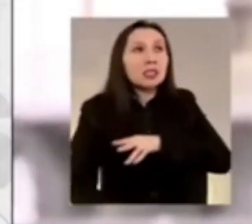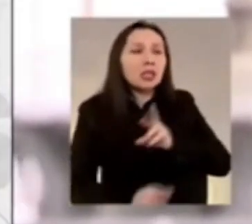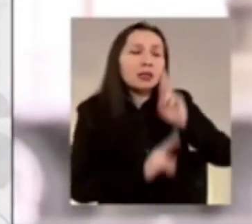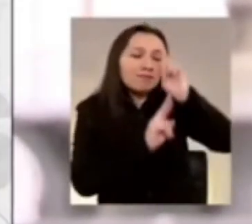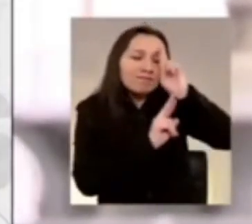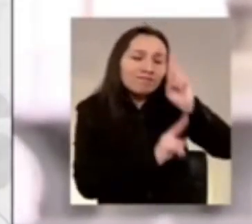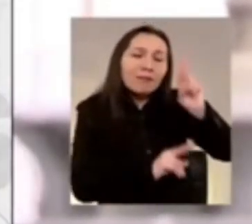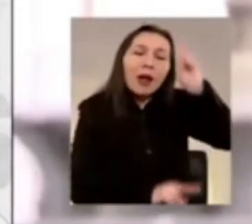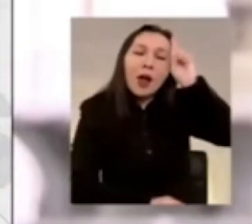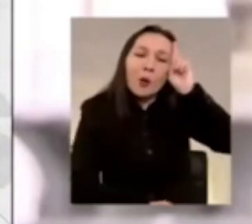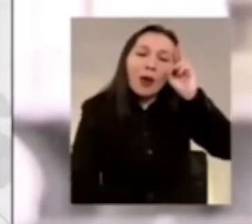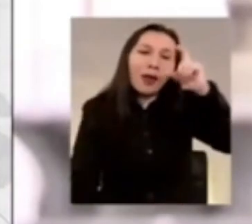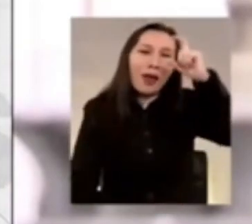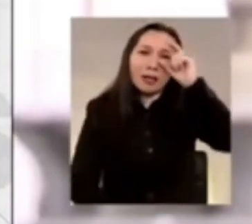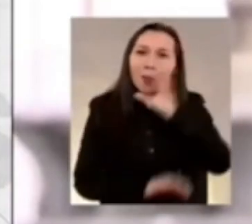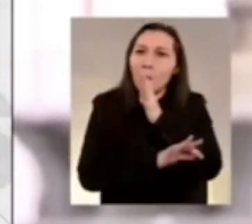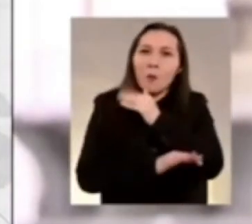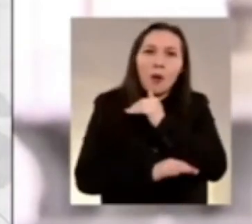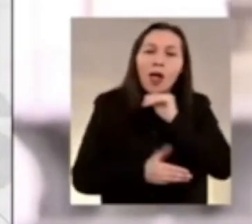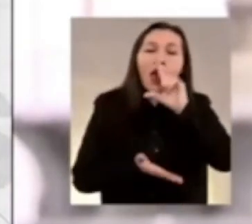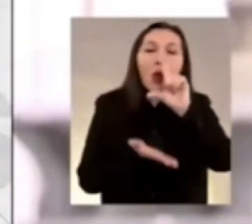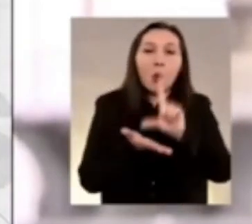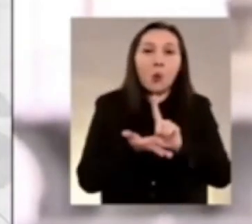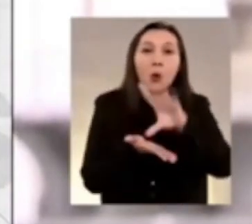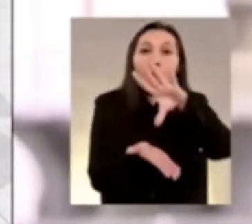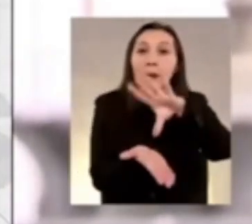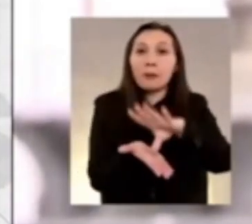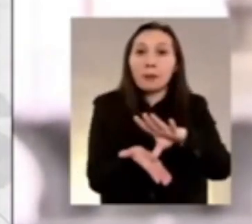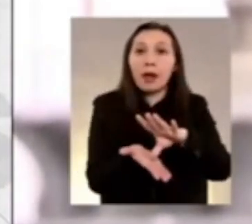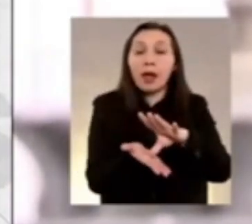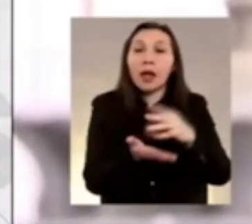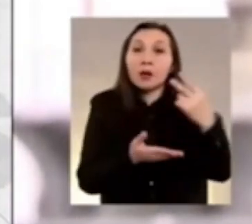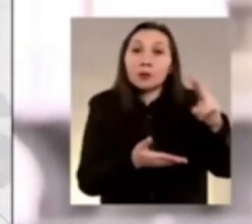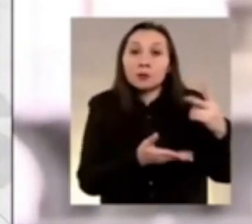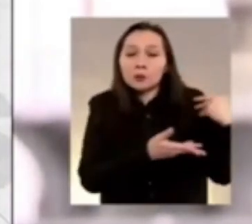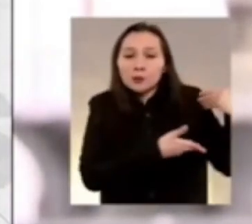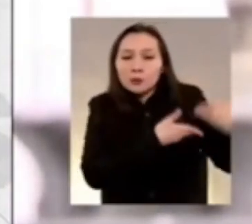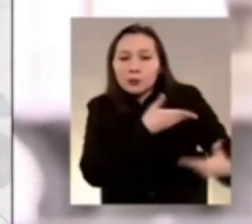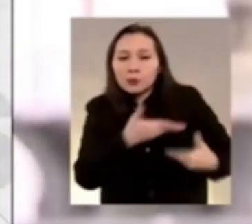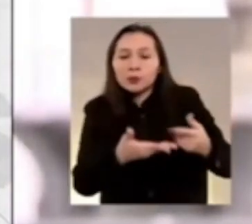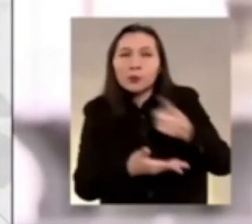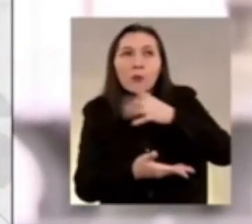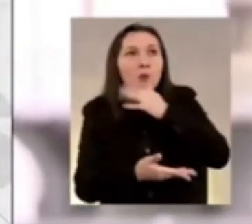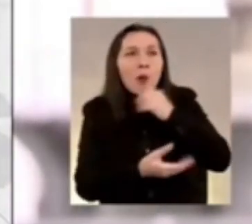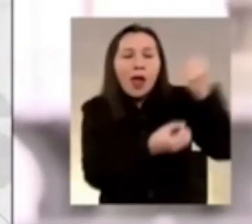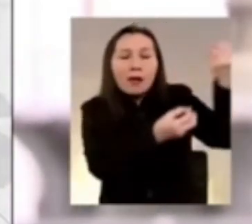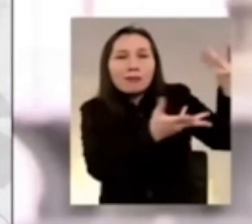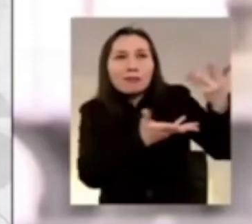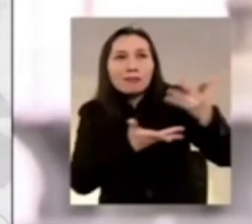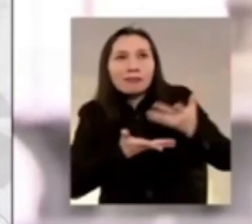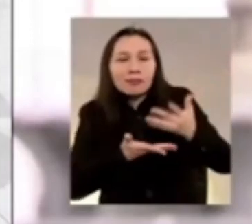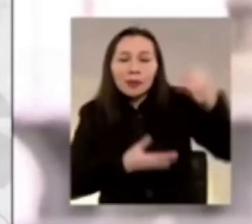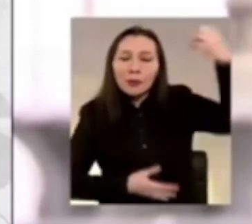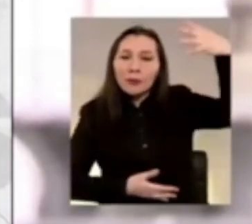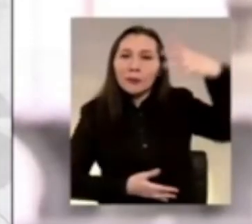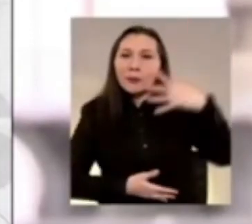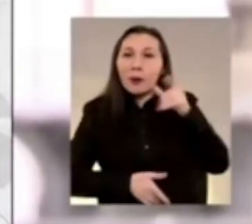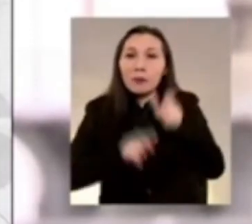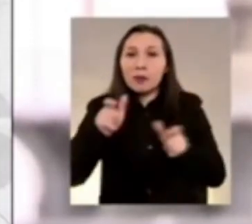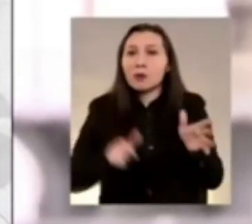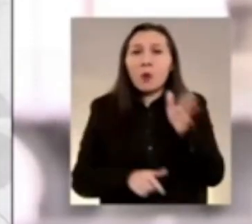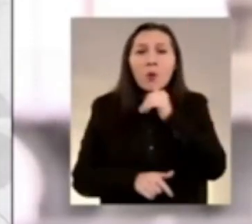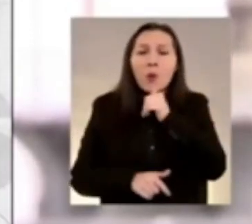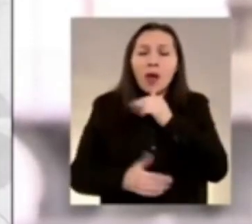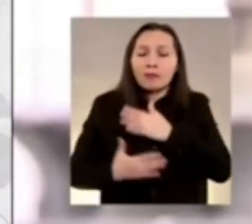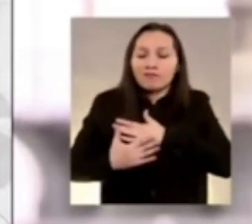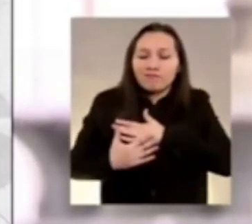Allende. No hay un lugar en el país donde su estela no nos ilumine, donde no haya personas que lo tienen